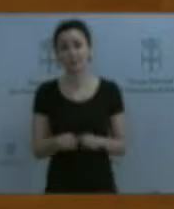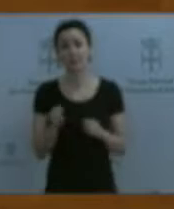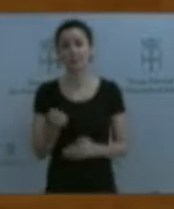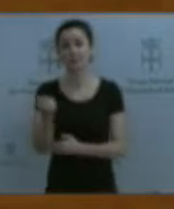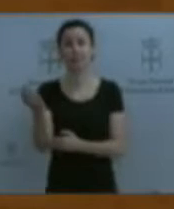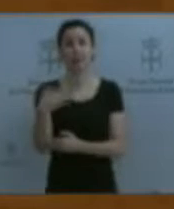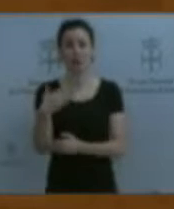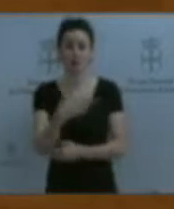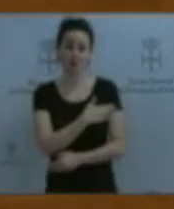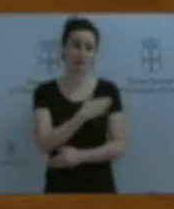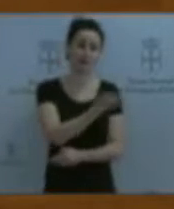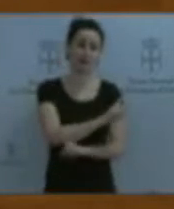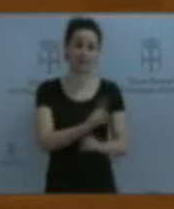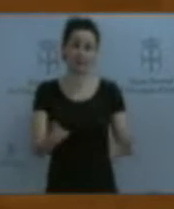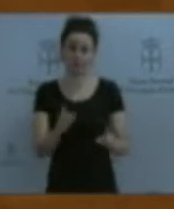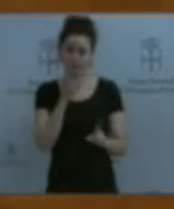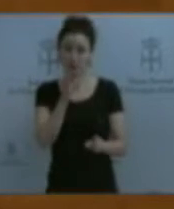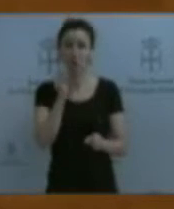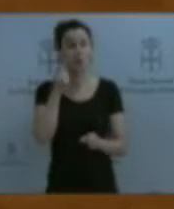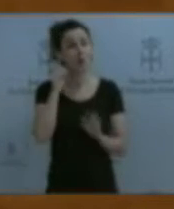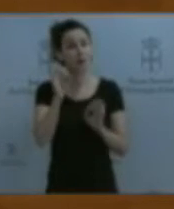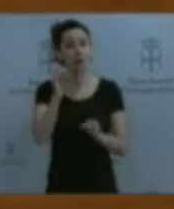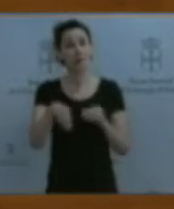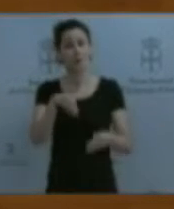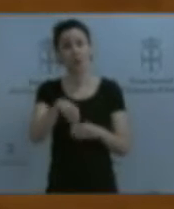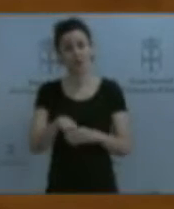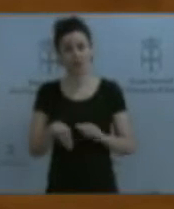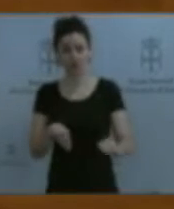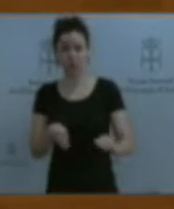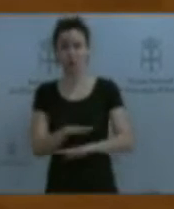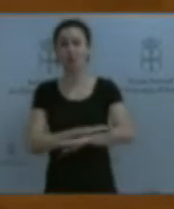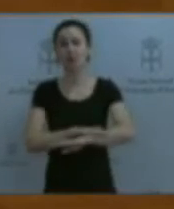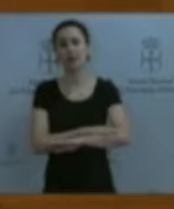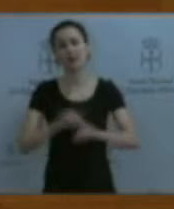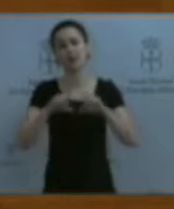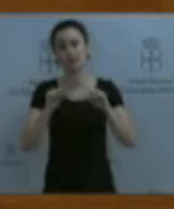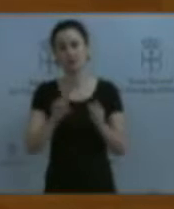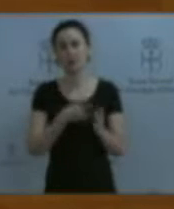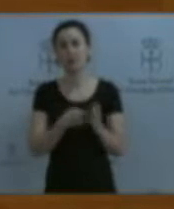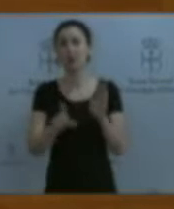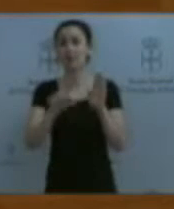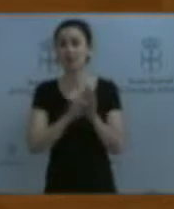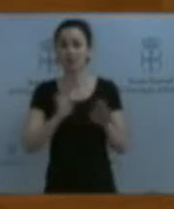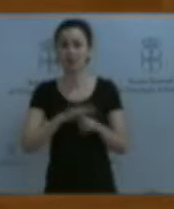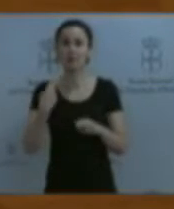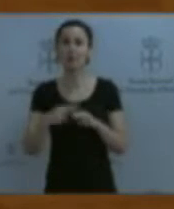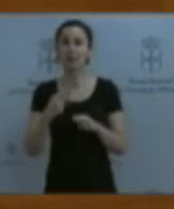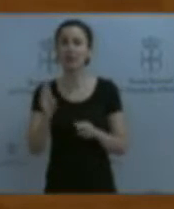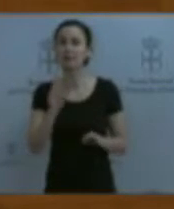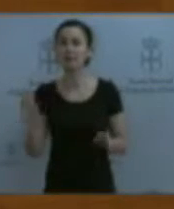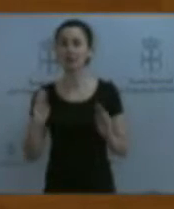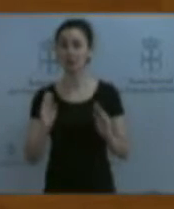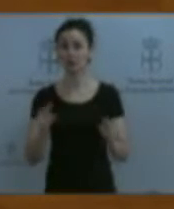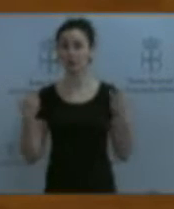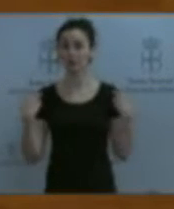incluso entre sus propios simpatizantes y votantes. El Gobierno asturiano se somete con este proyecto de ley a la política fiscal del Partido Popular. Esto es lo que